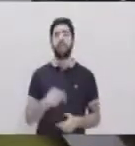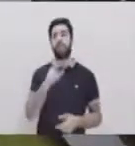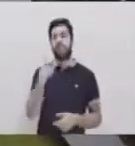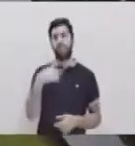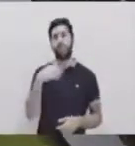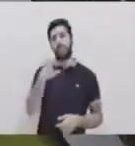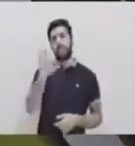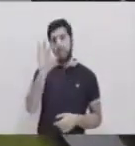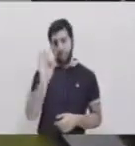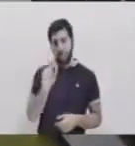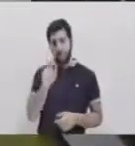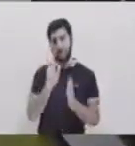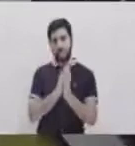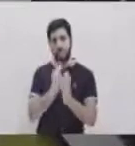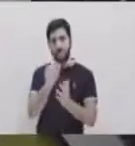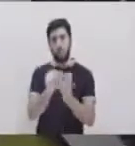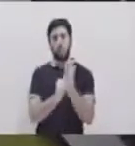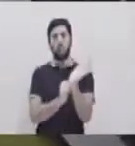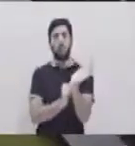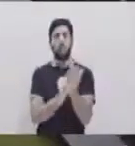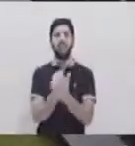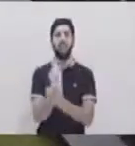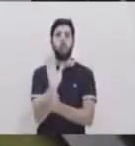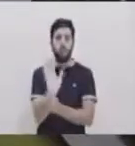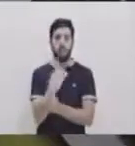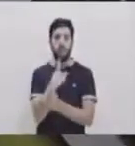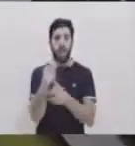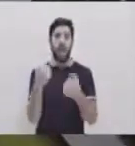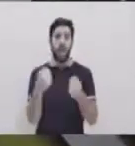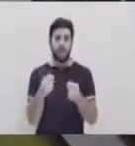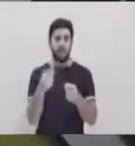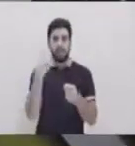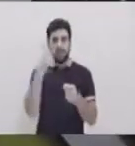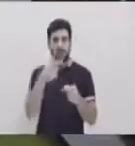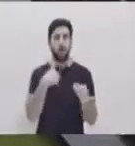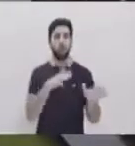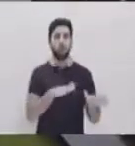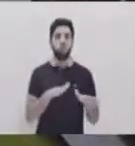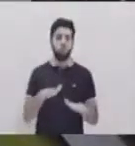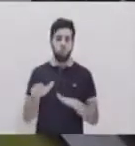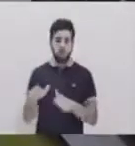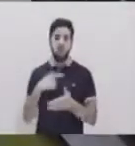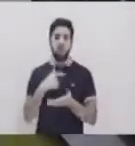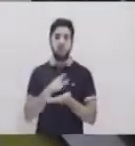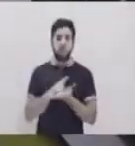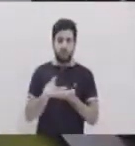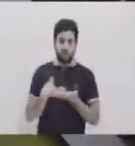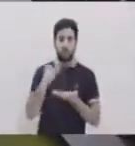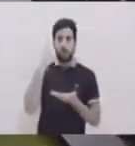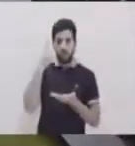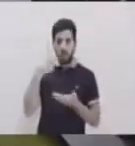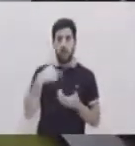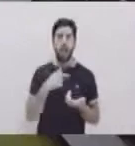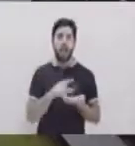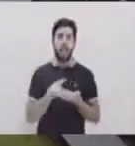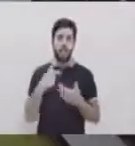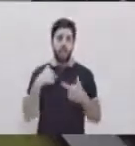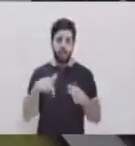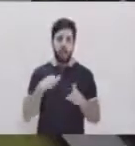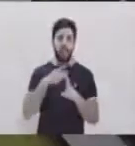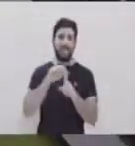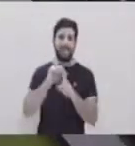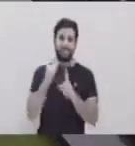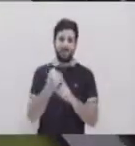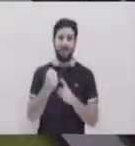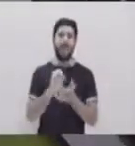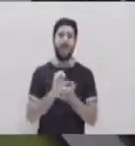favor, si usted se puede quitar sus guantes y así pues mantener una higiene es sumamente importante, más en esta situación, ¿verdad? Y